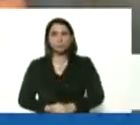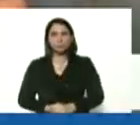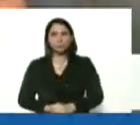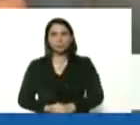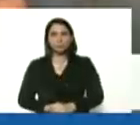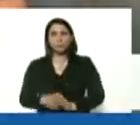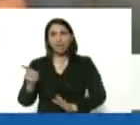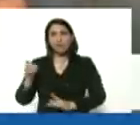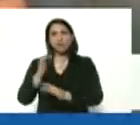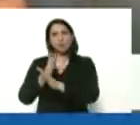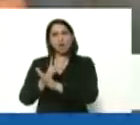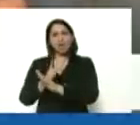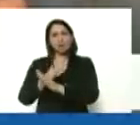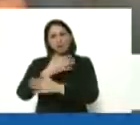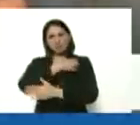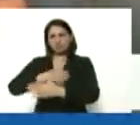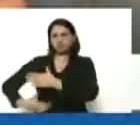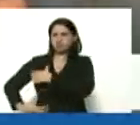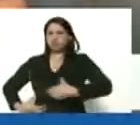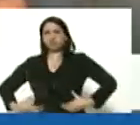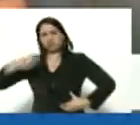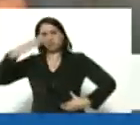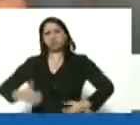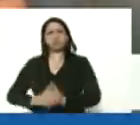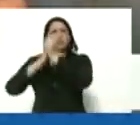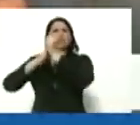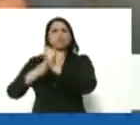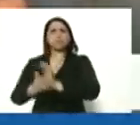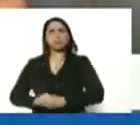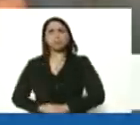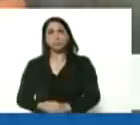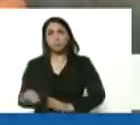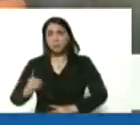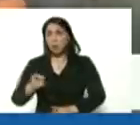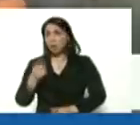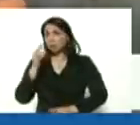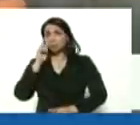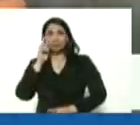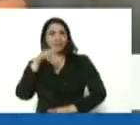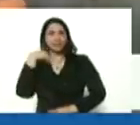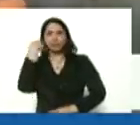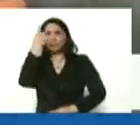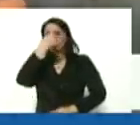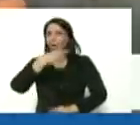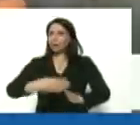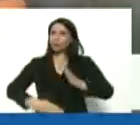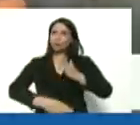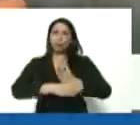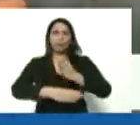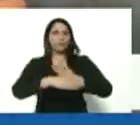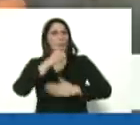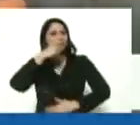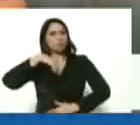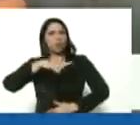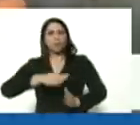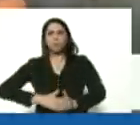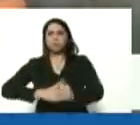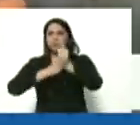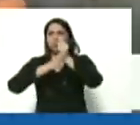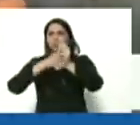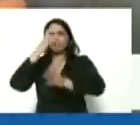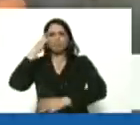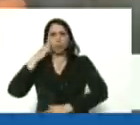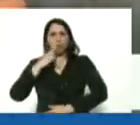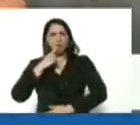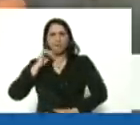Ellos jugando al Rambo, al héroe, no le habían visto la cara todavía al pueblo heroico de Bolívar que